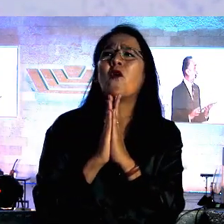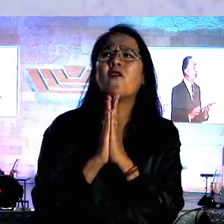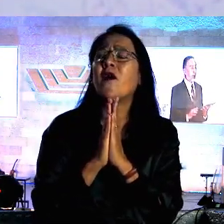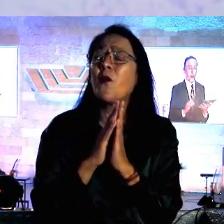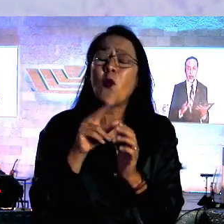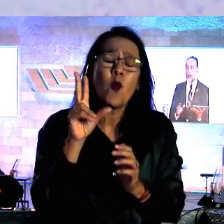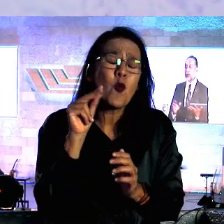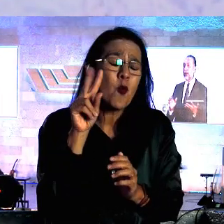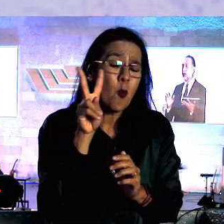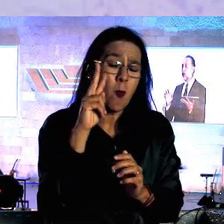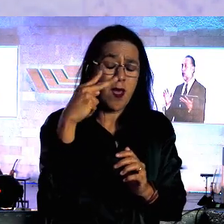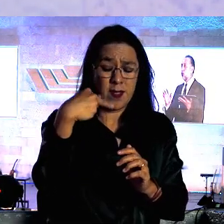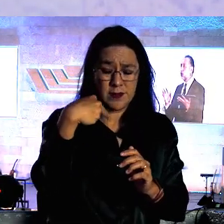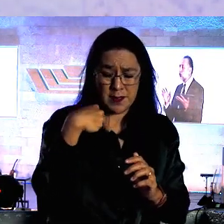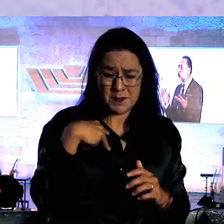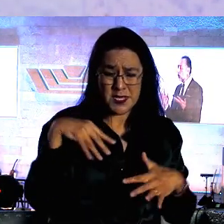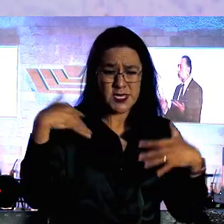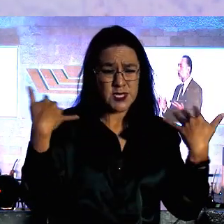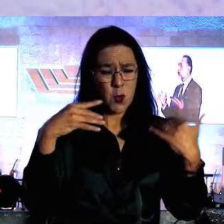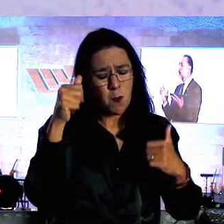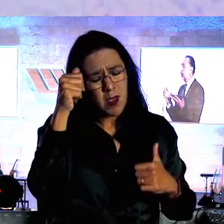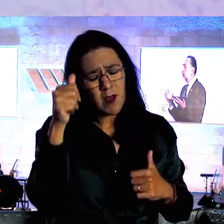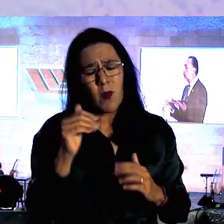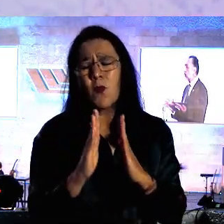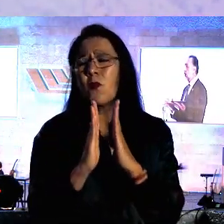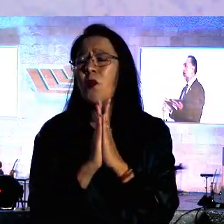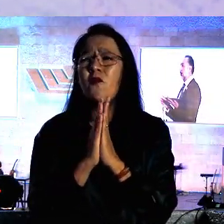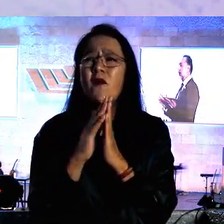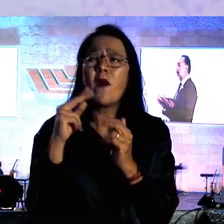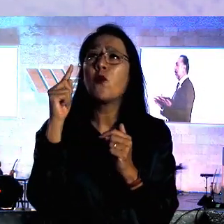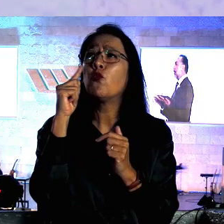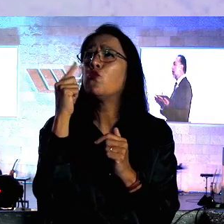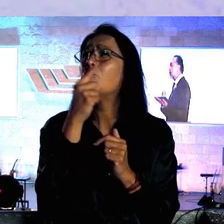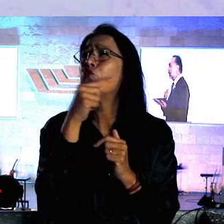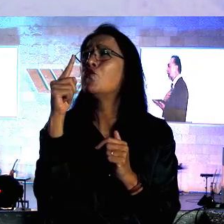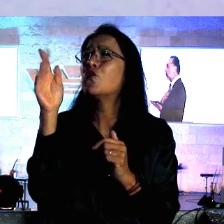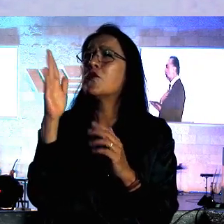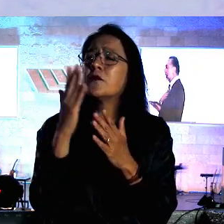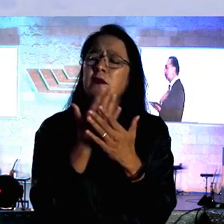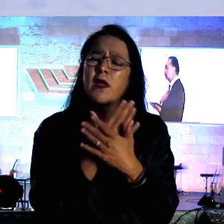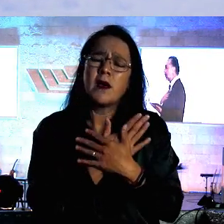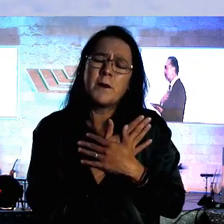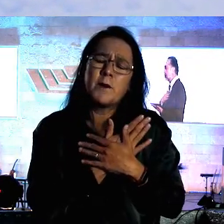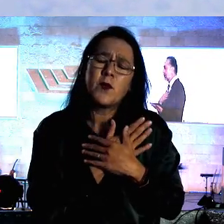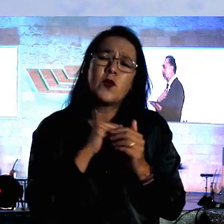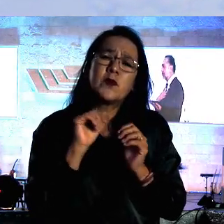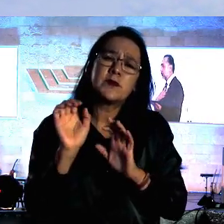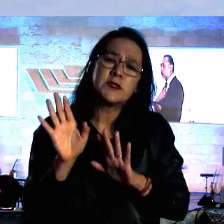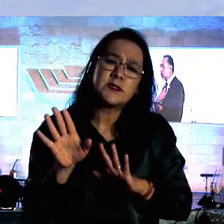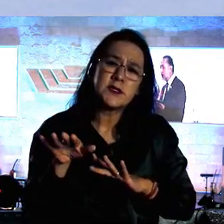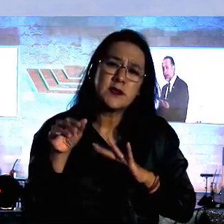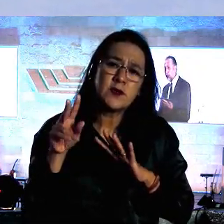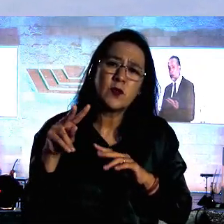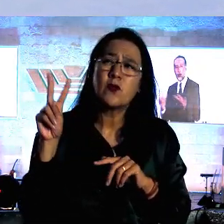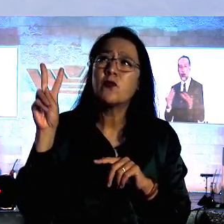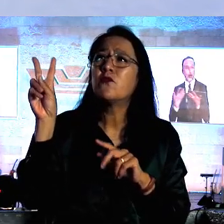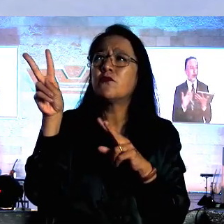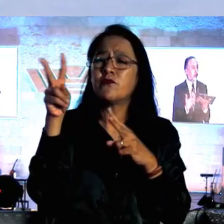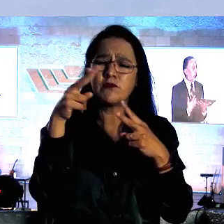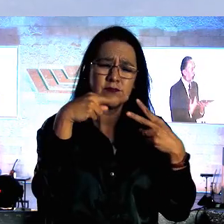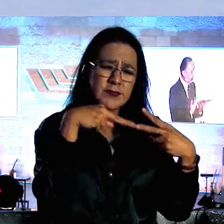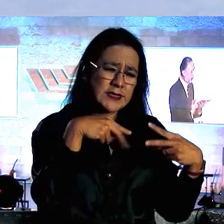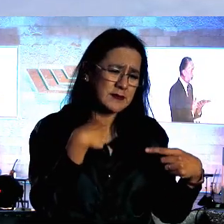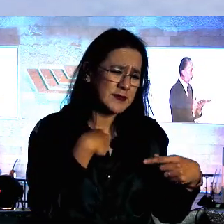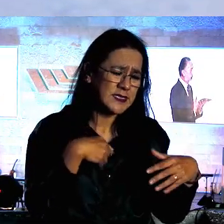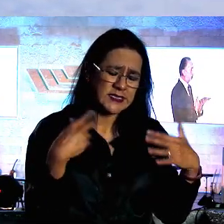tal mírame con tus ojos de amor y de misericordia no me mires como lo que